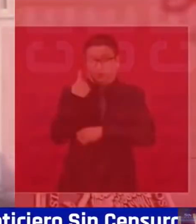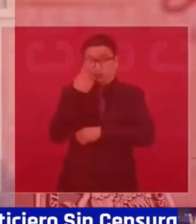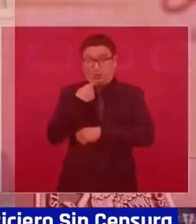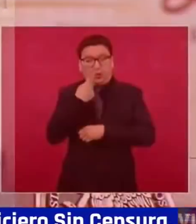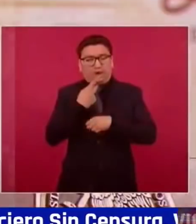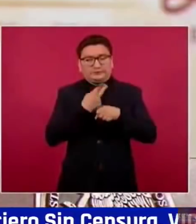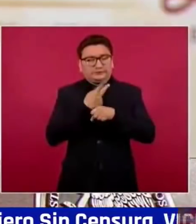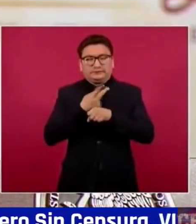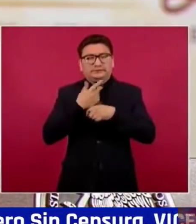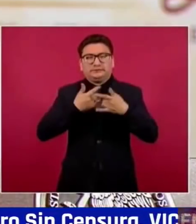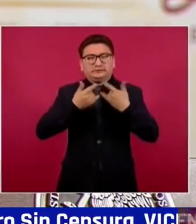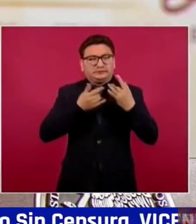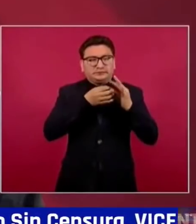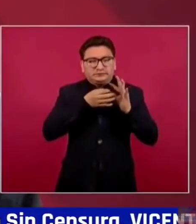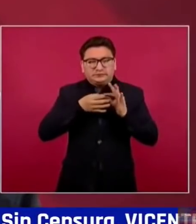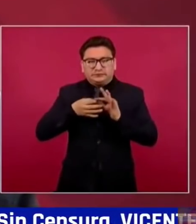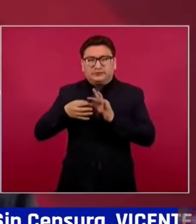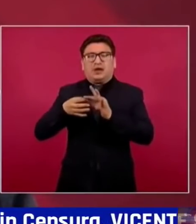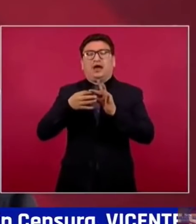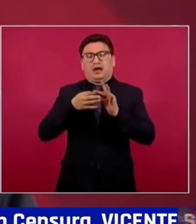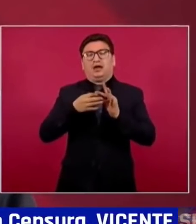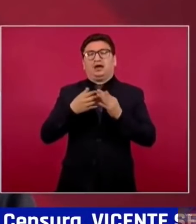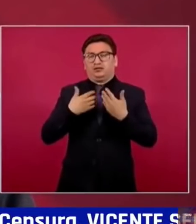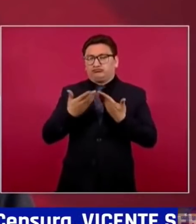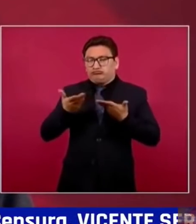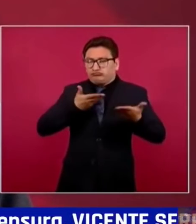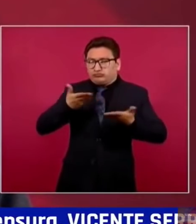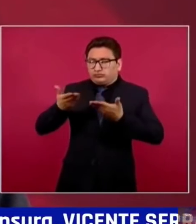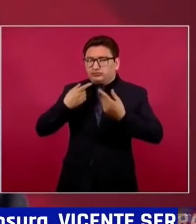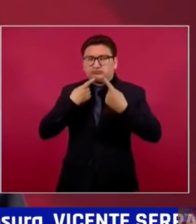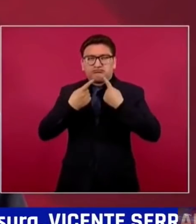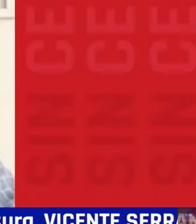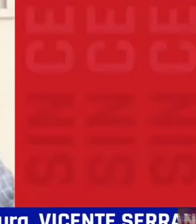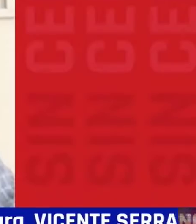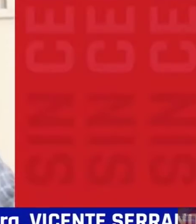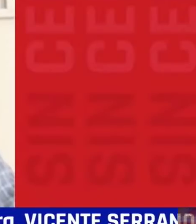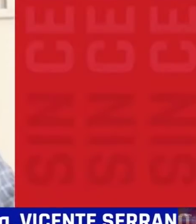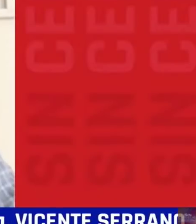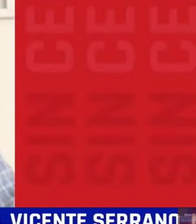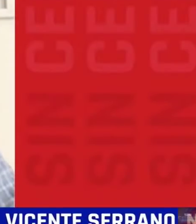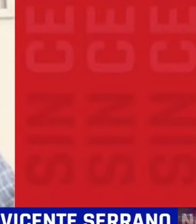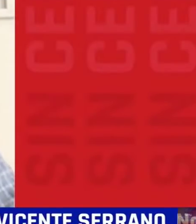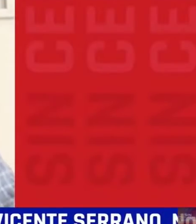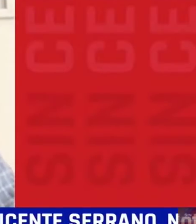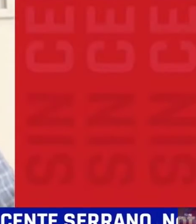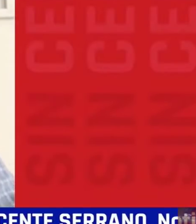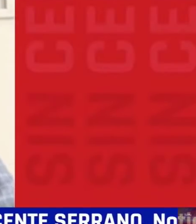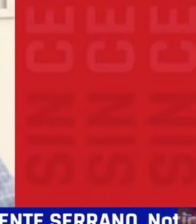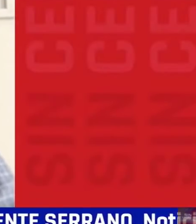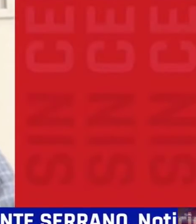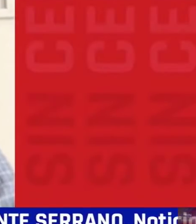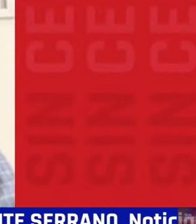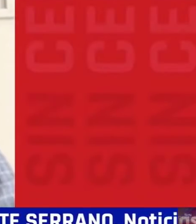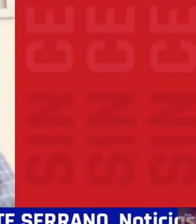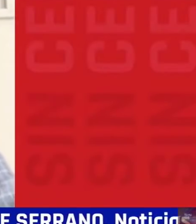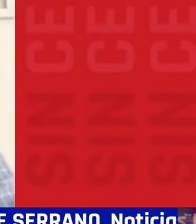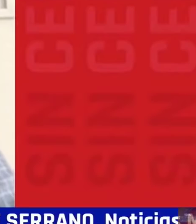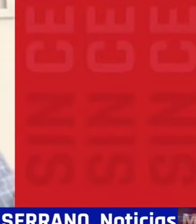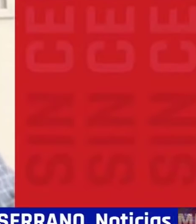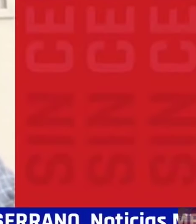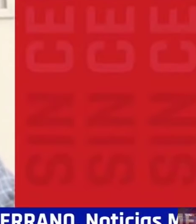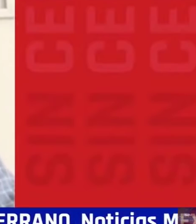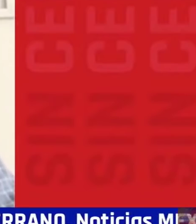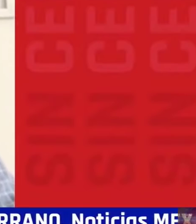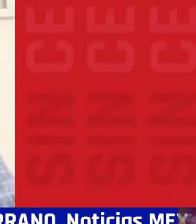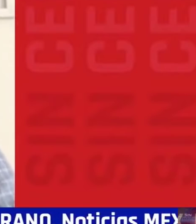es prácticamente impensable en términos políticos en cualquier otra geografía. Así que la oposición no va a encontrar para dónde.